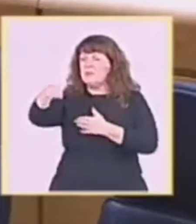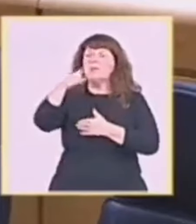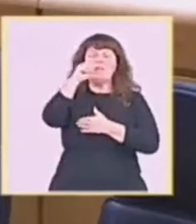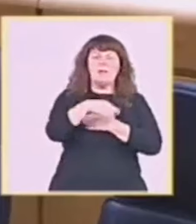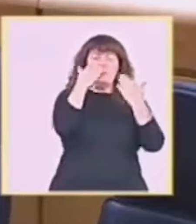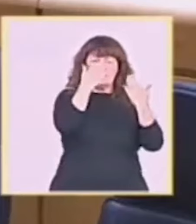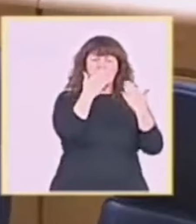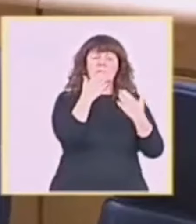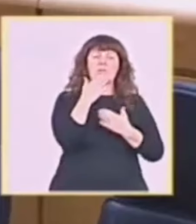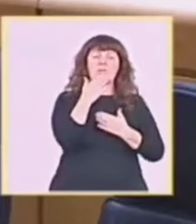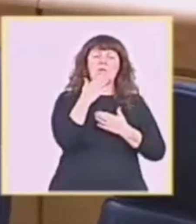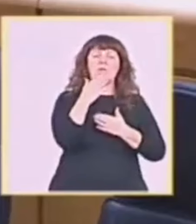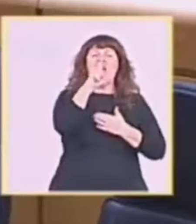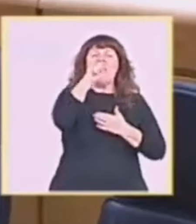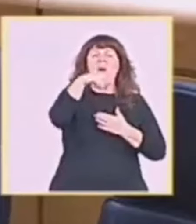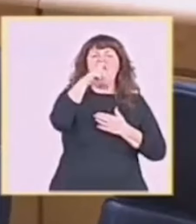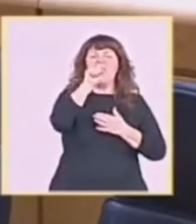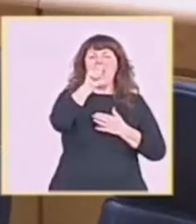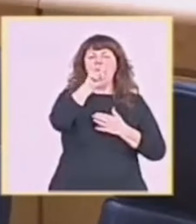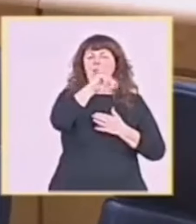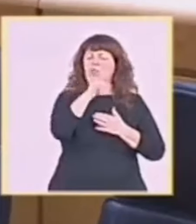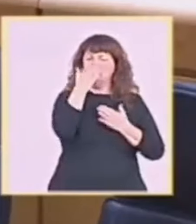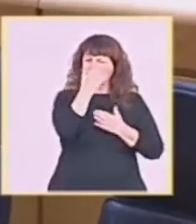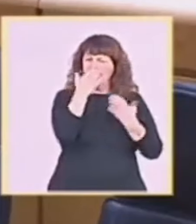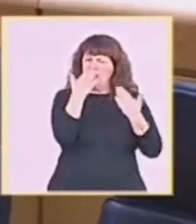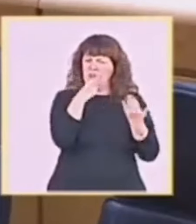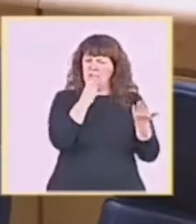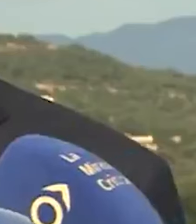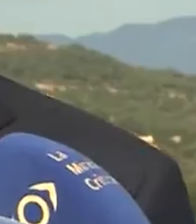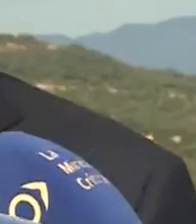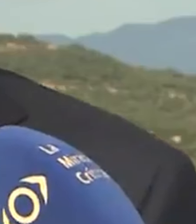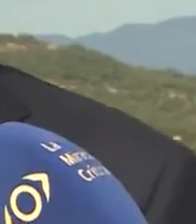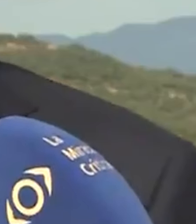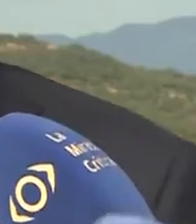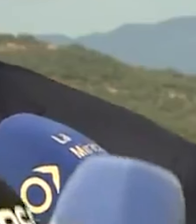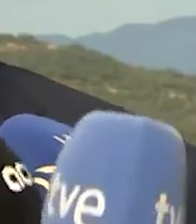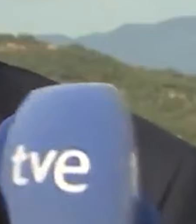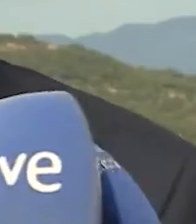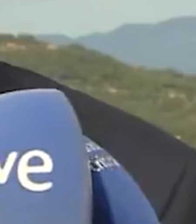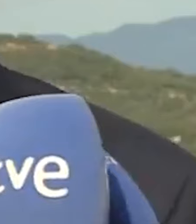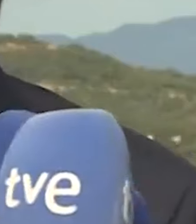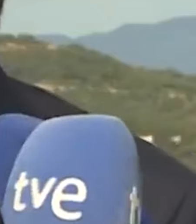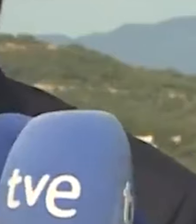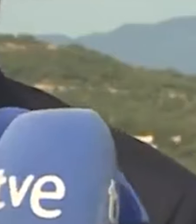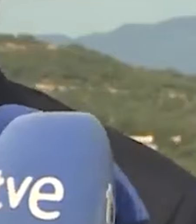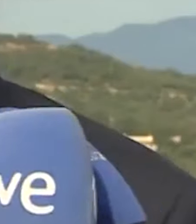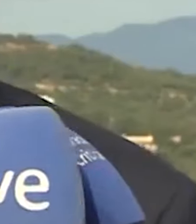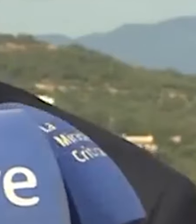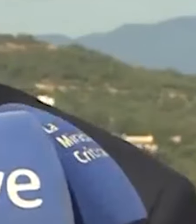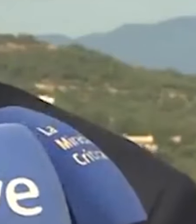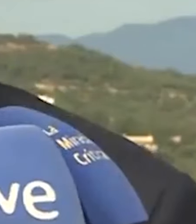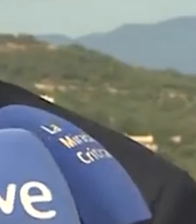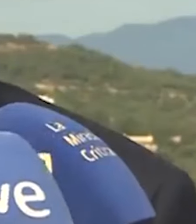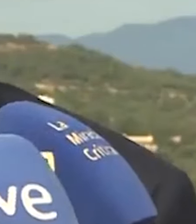del territorio nacional. Es decir, Pablo Llarena entiende que los Mossos d'Esquadra pudieron detener a Puigdemont cuando